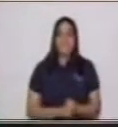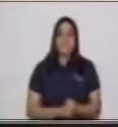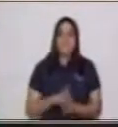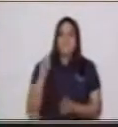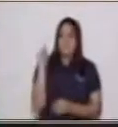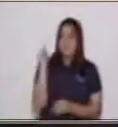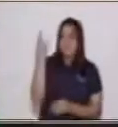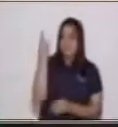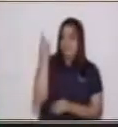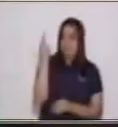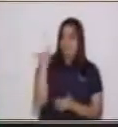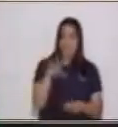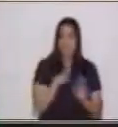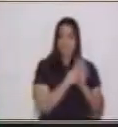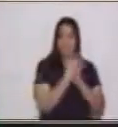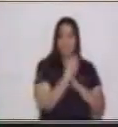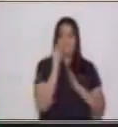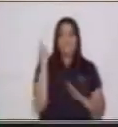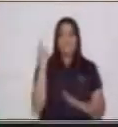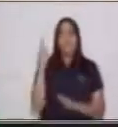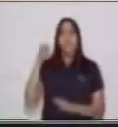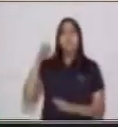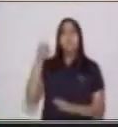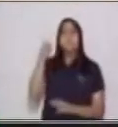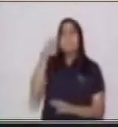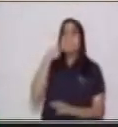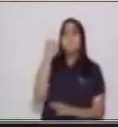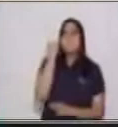Vamos con la primera palabra, pasivo.